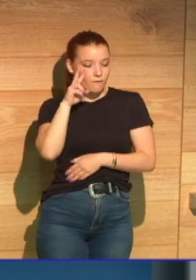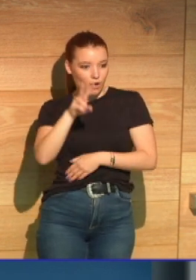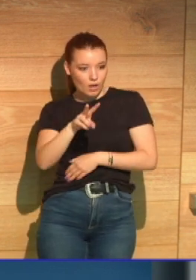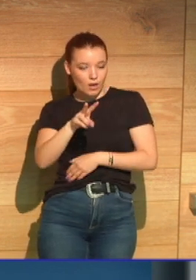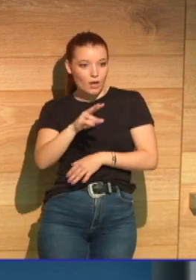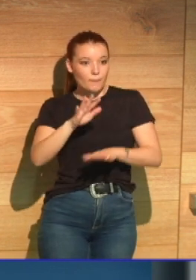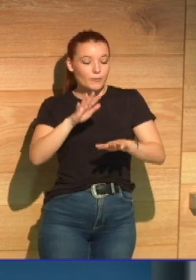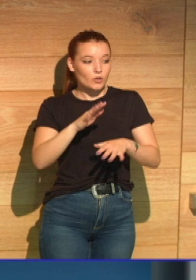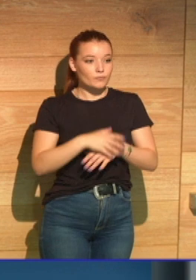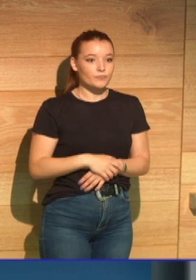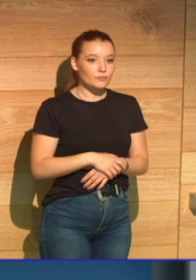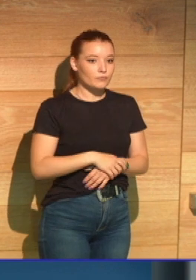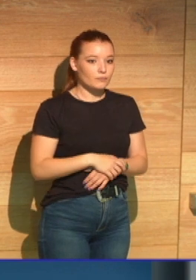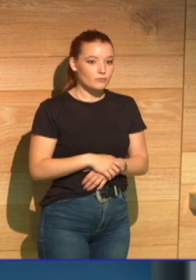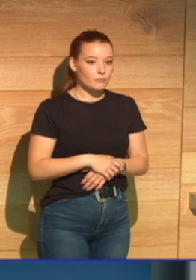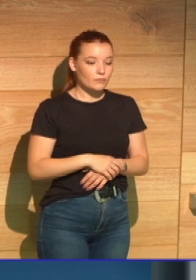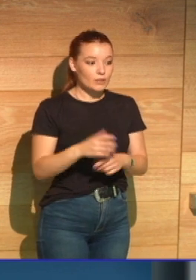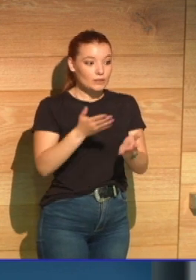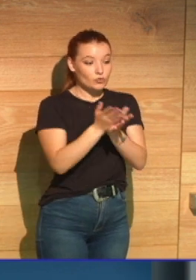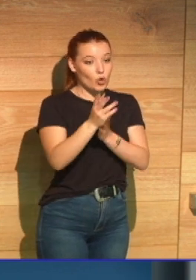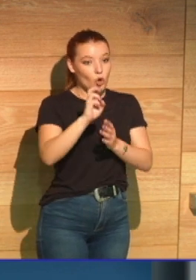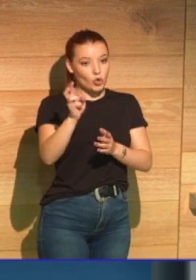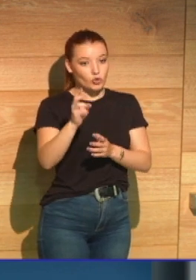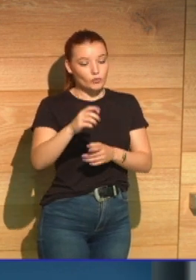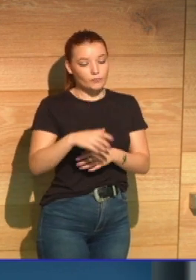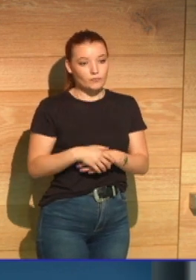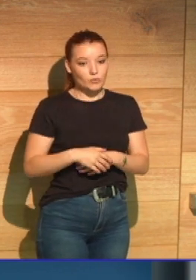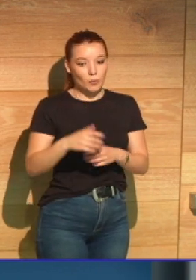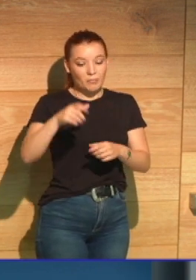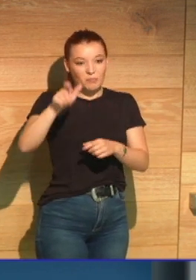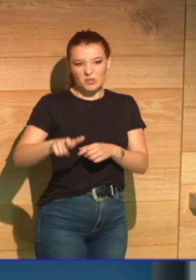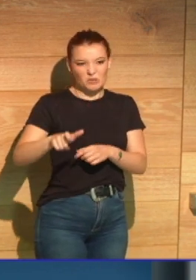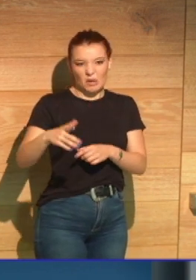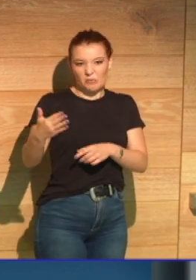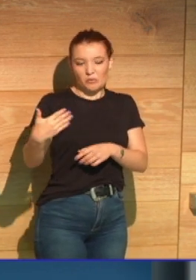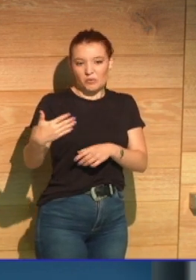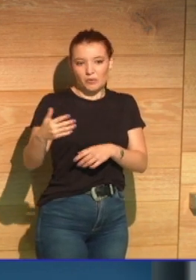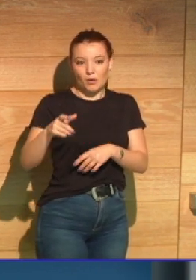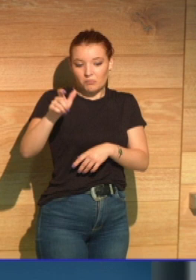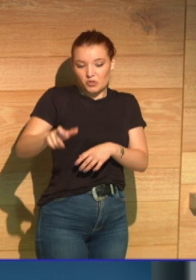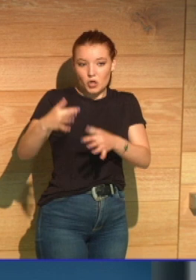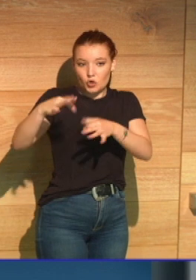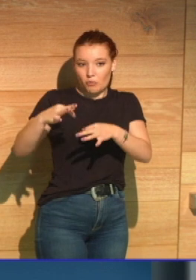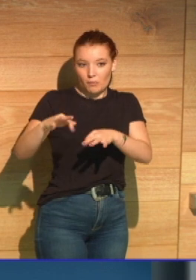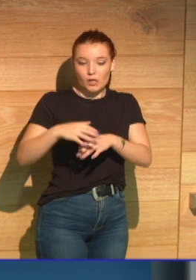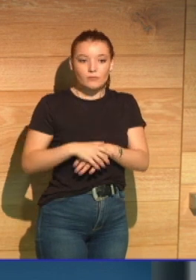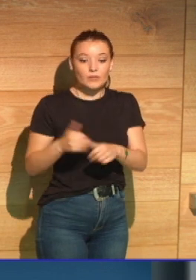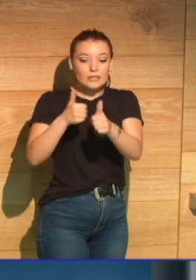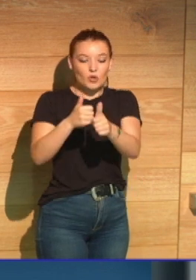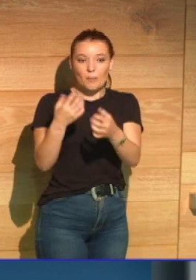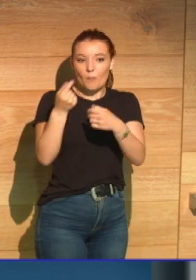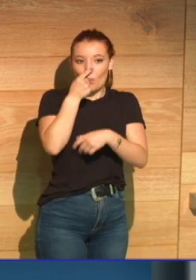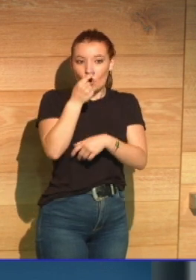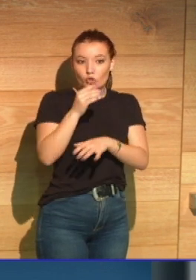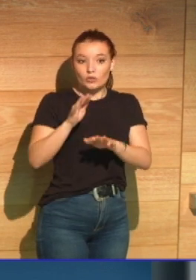Pero en otra ocasión escogen otra cuenta que tiene muy pocos seguidores, unos 100 seguidores más o menos, y el tweet alcanza el millón de personas mucho más, de